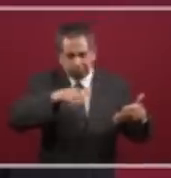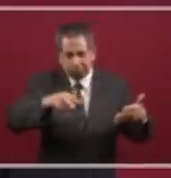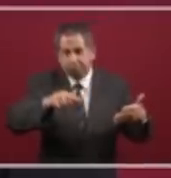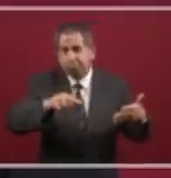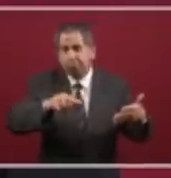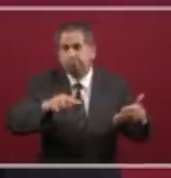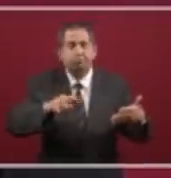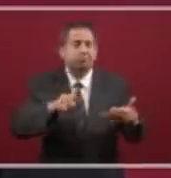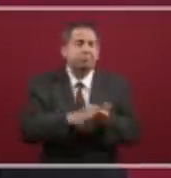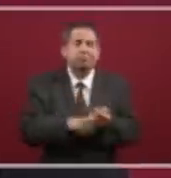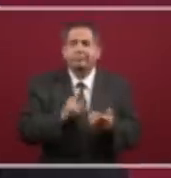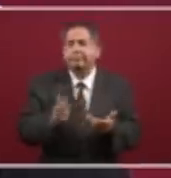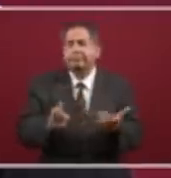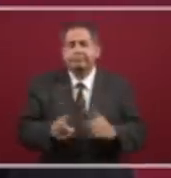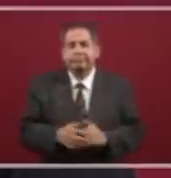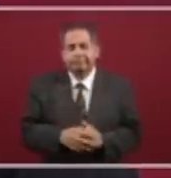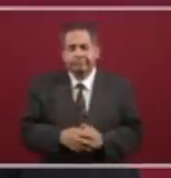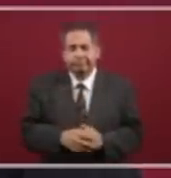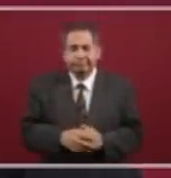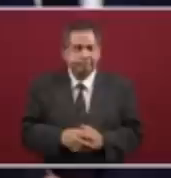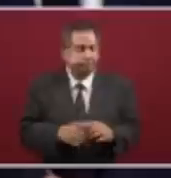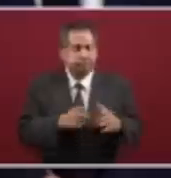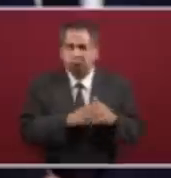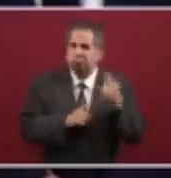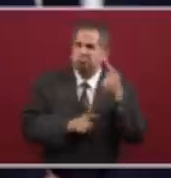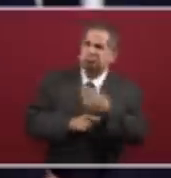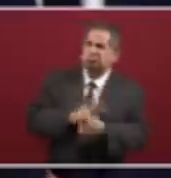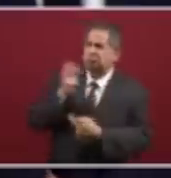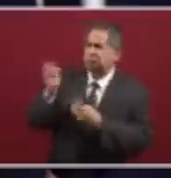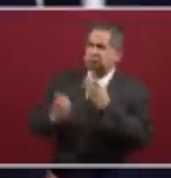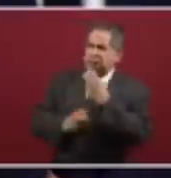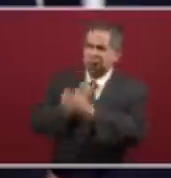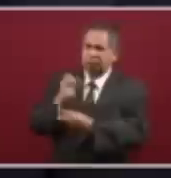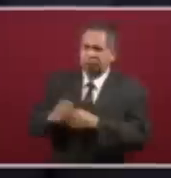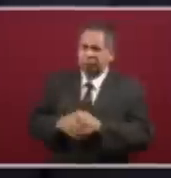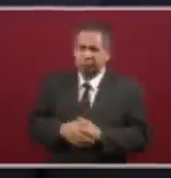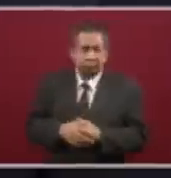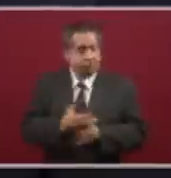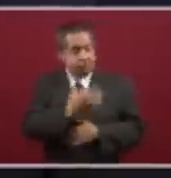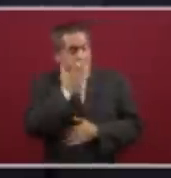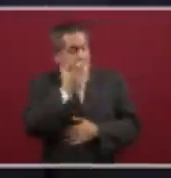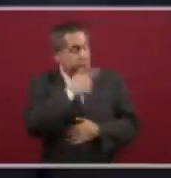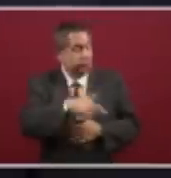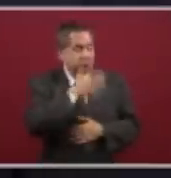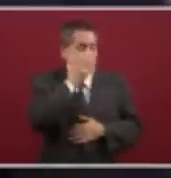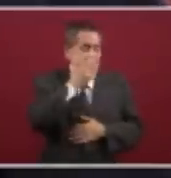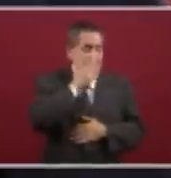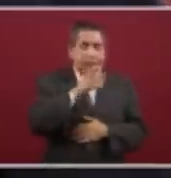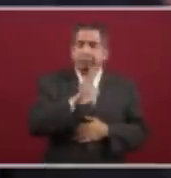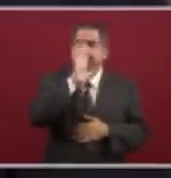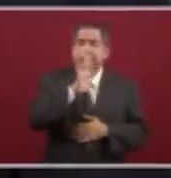es tan este cuestionándonos ya se está volviendo deporte nacional